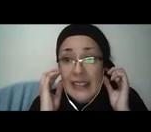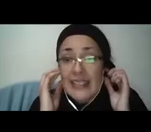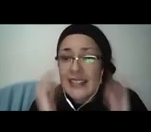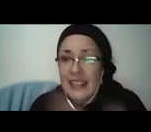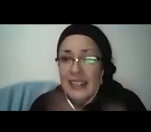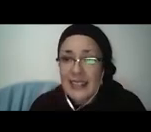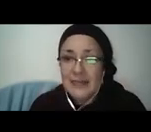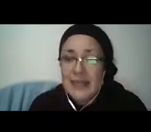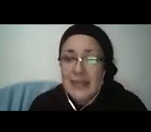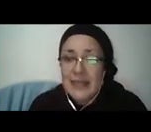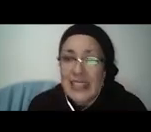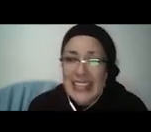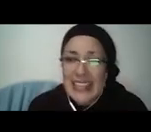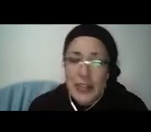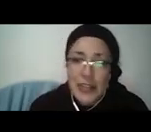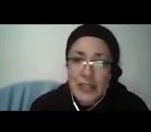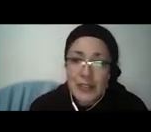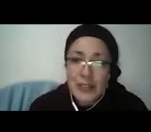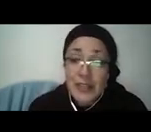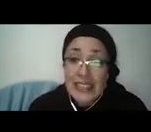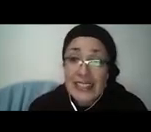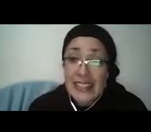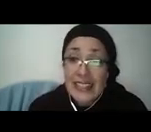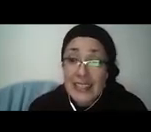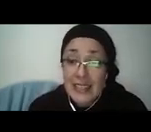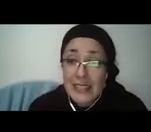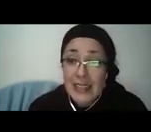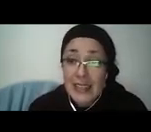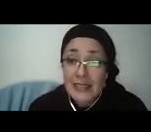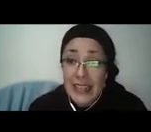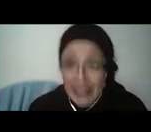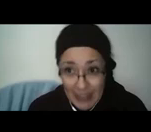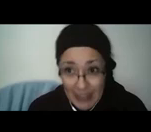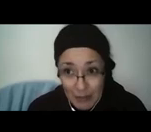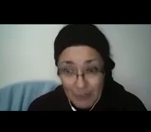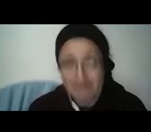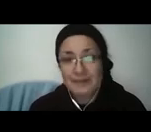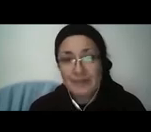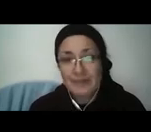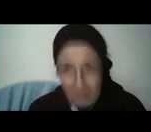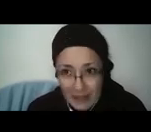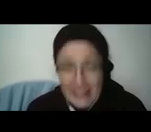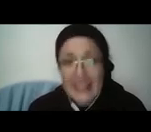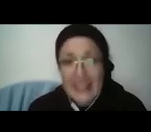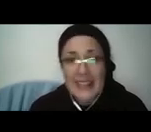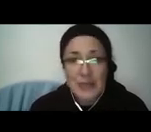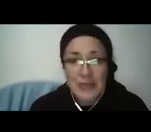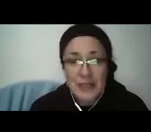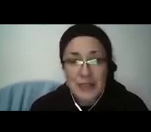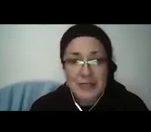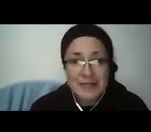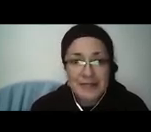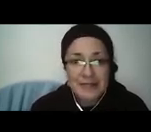qué se trata y por qué el hidrógeno cobra tanta relevancia en este tiempo. Siguiente, por